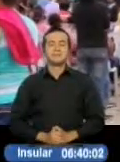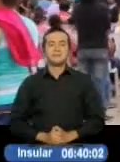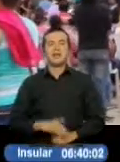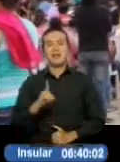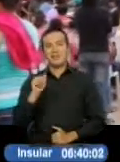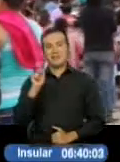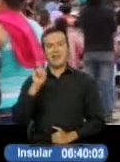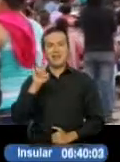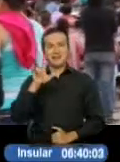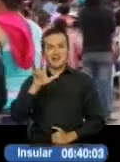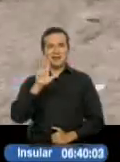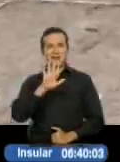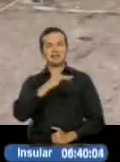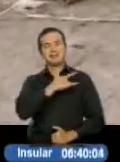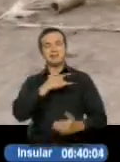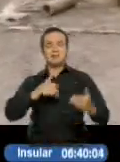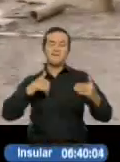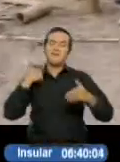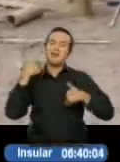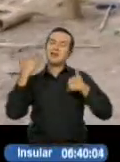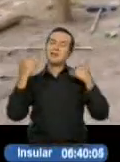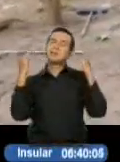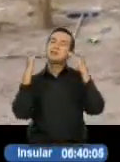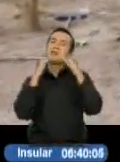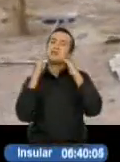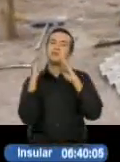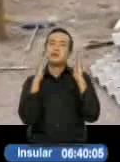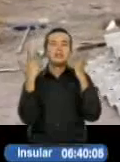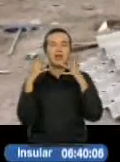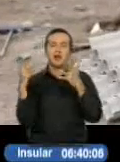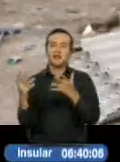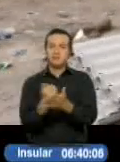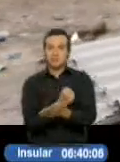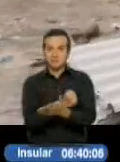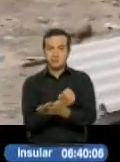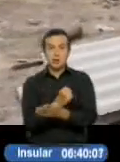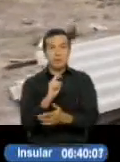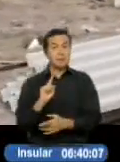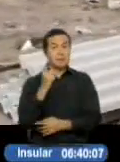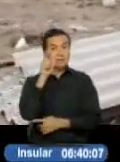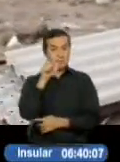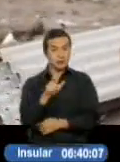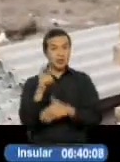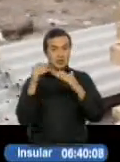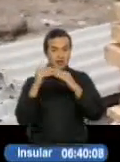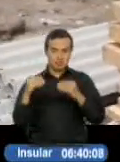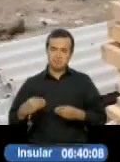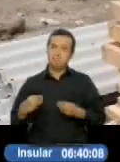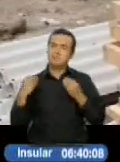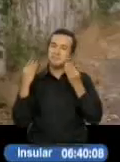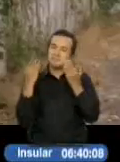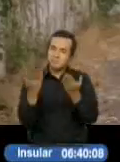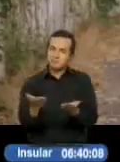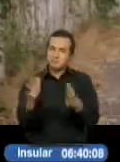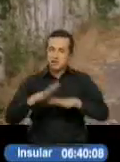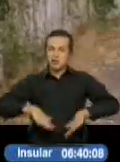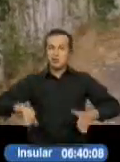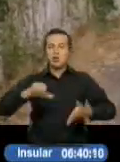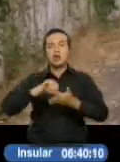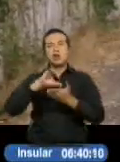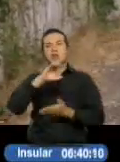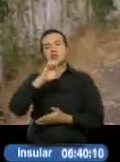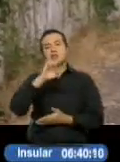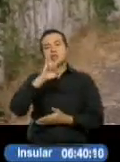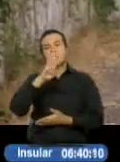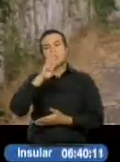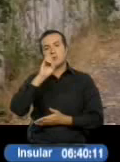Daniel González estaba feliz. Su vivienda provisional fue desmontada. Él es de los primeros beneficiados del plan Casa para Todos en la ciudad de La Ceiba